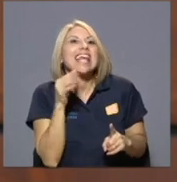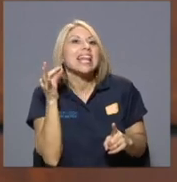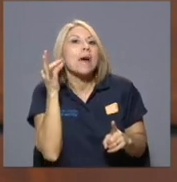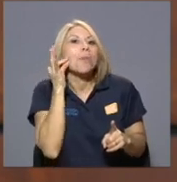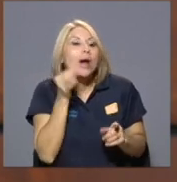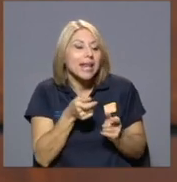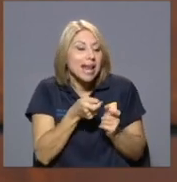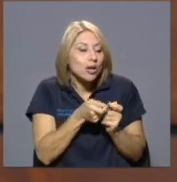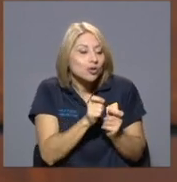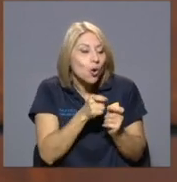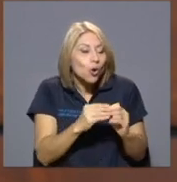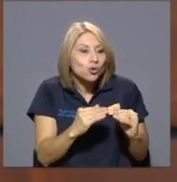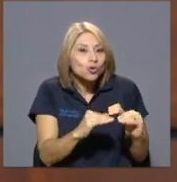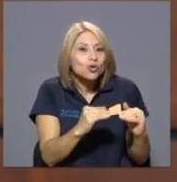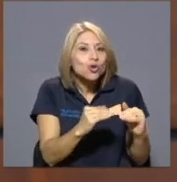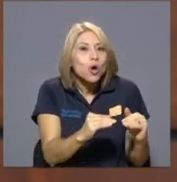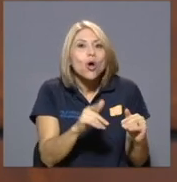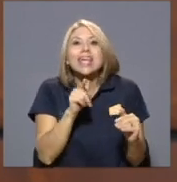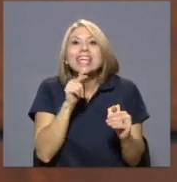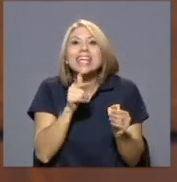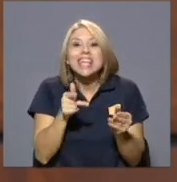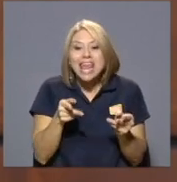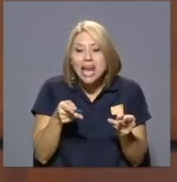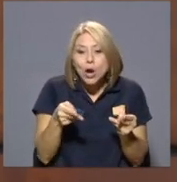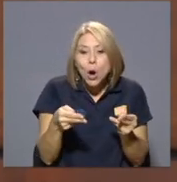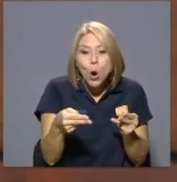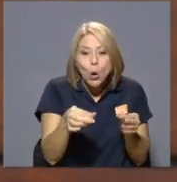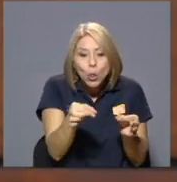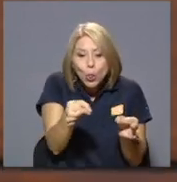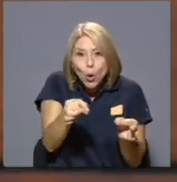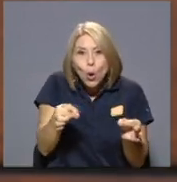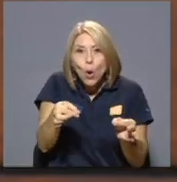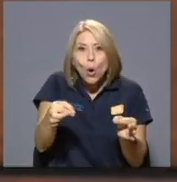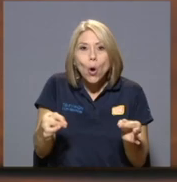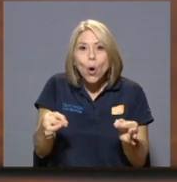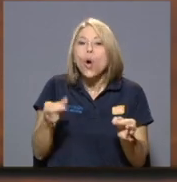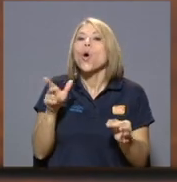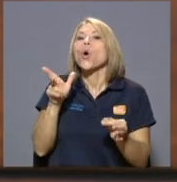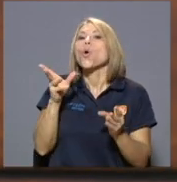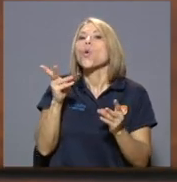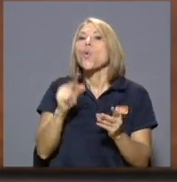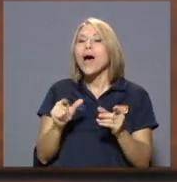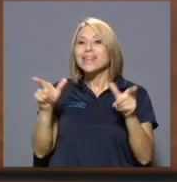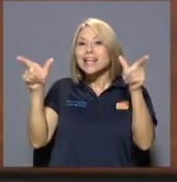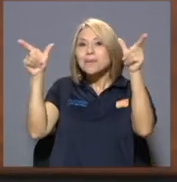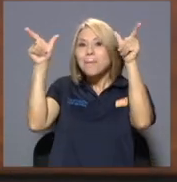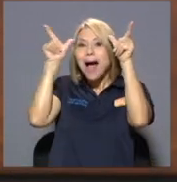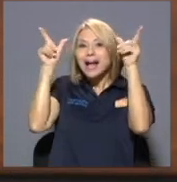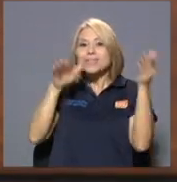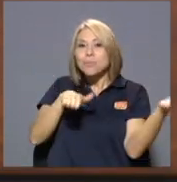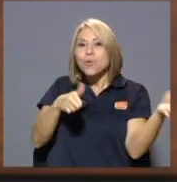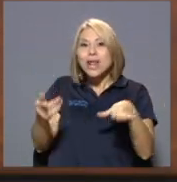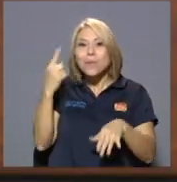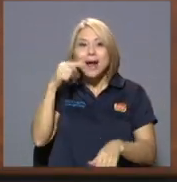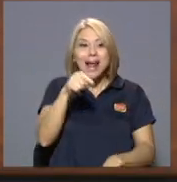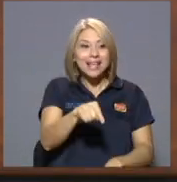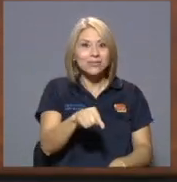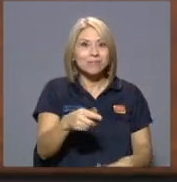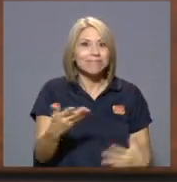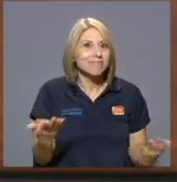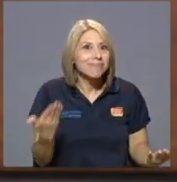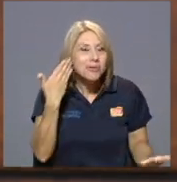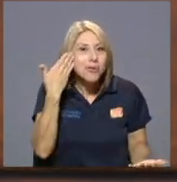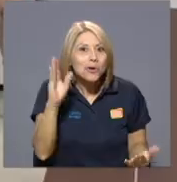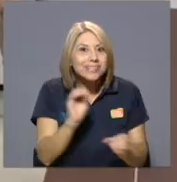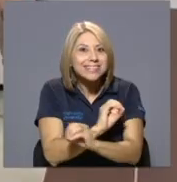cuero, cuántas vacas murieron por los zapatos. No me olvido de eso, ¿verdad? Básicamente que el sistema nos envuelve en todo un fetiche donde cuando